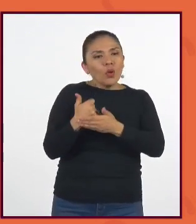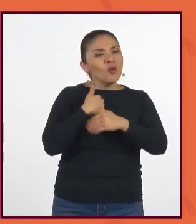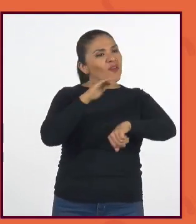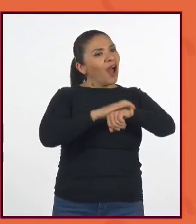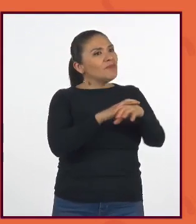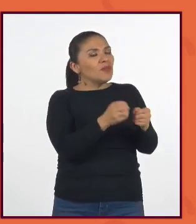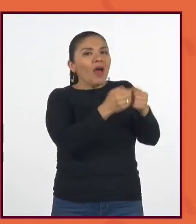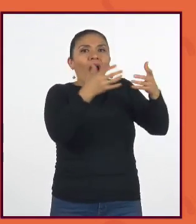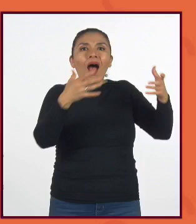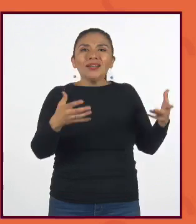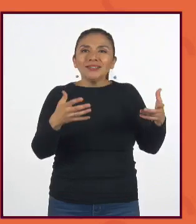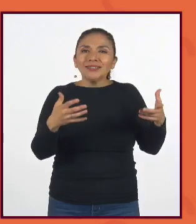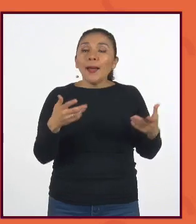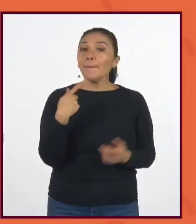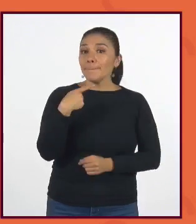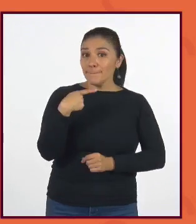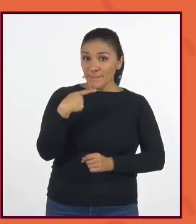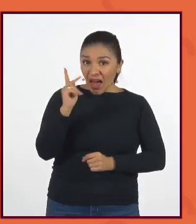Sin embargo,